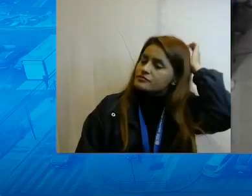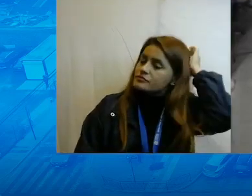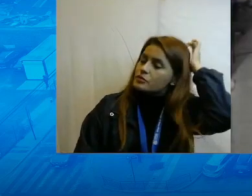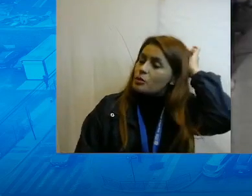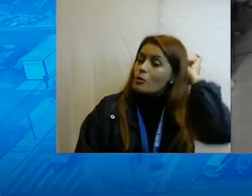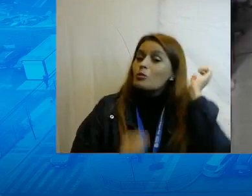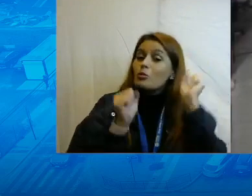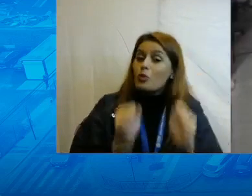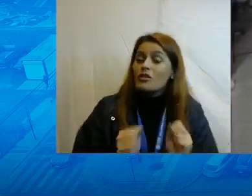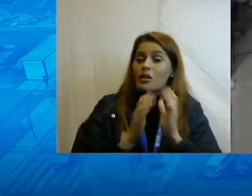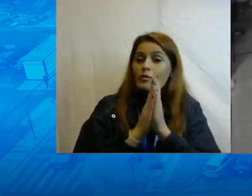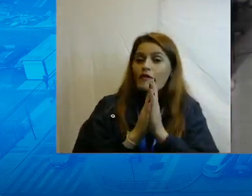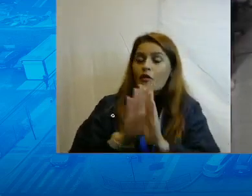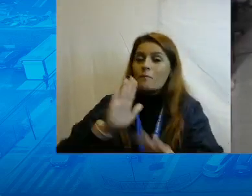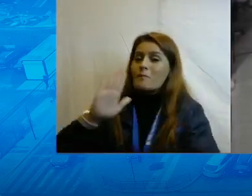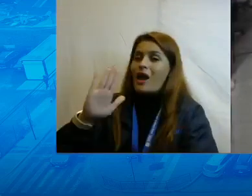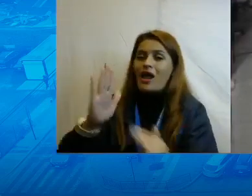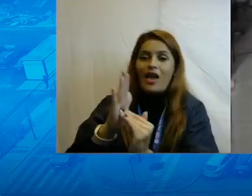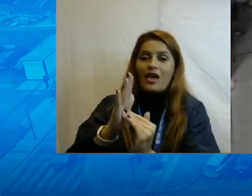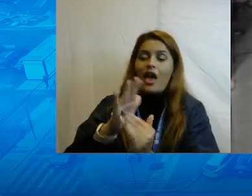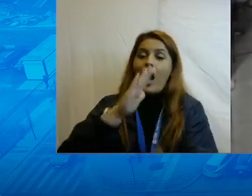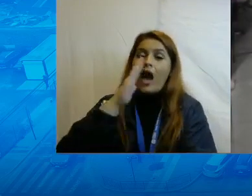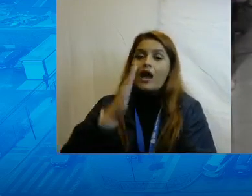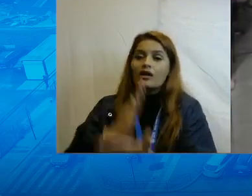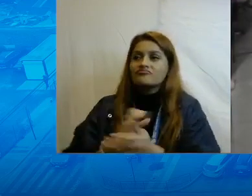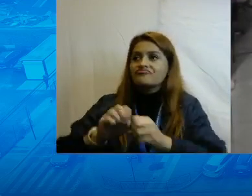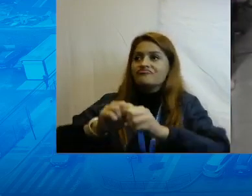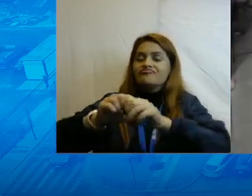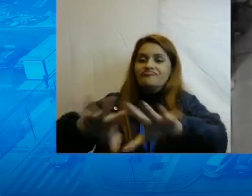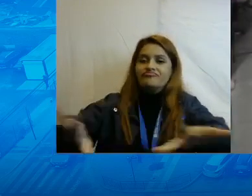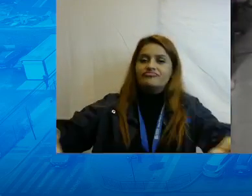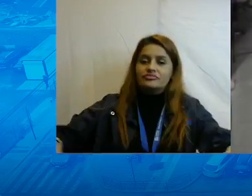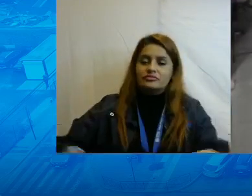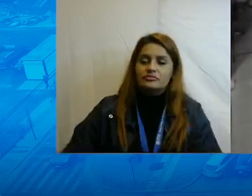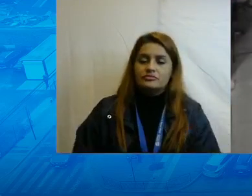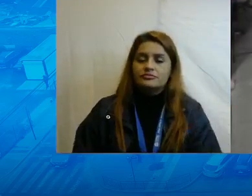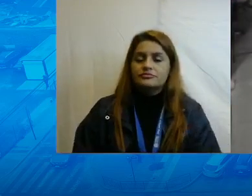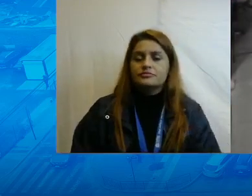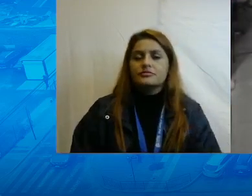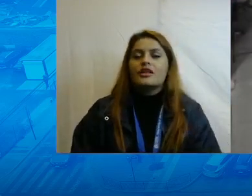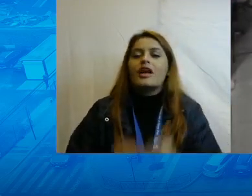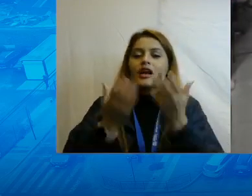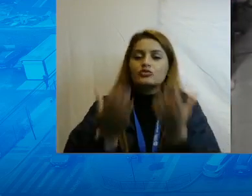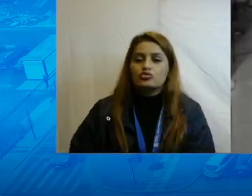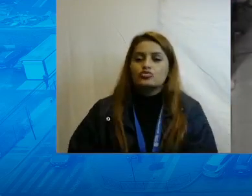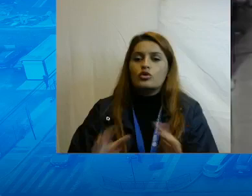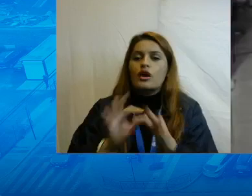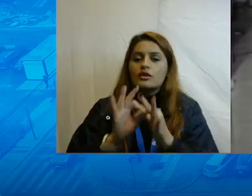es posible frenarlo antes que esto prolifere, como lo hemos visto en otros sectores. Eso es.